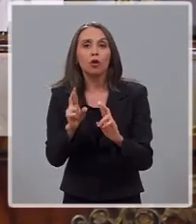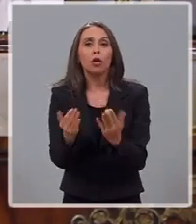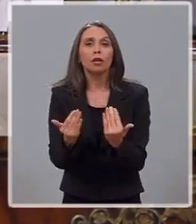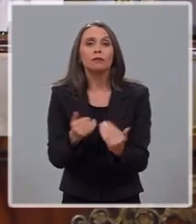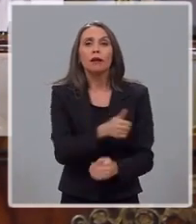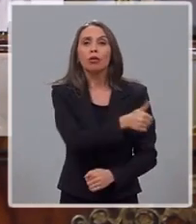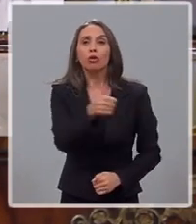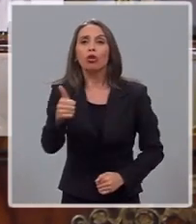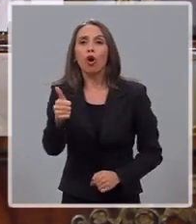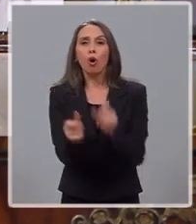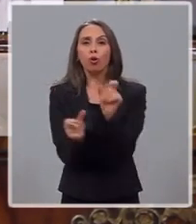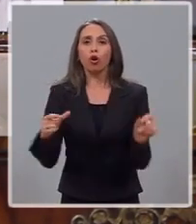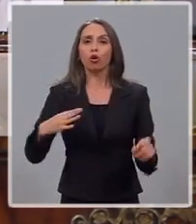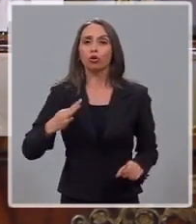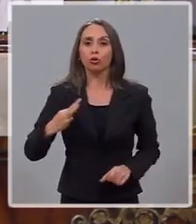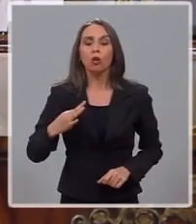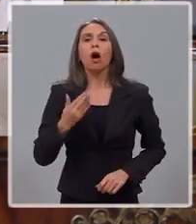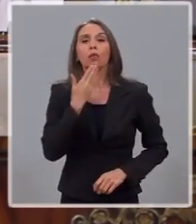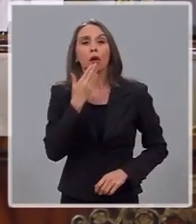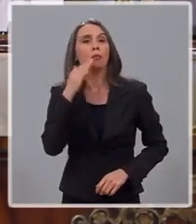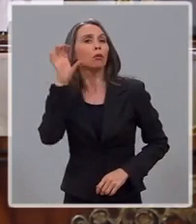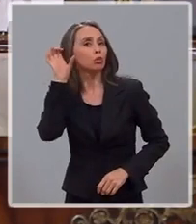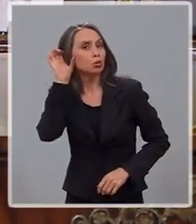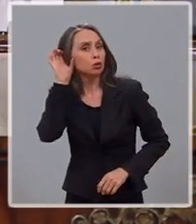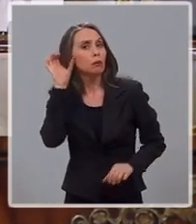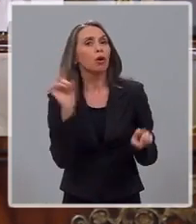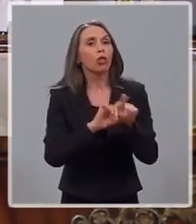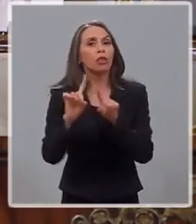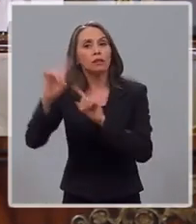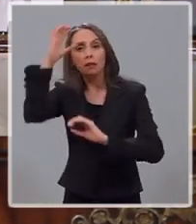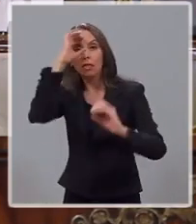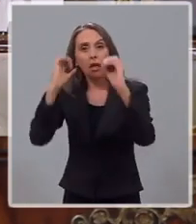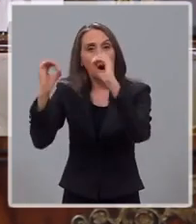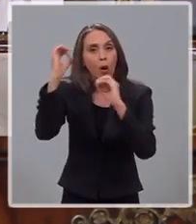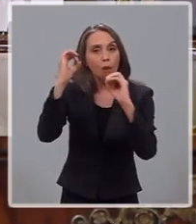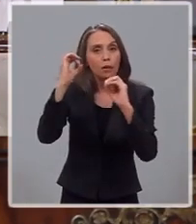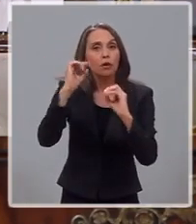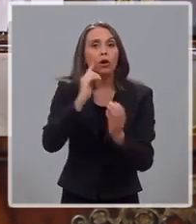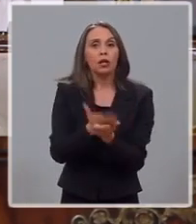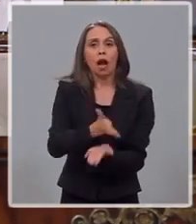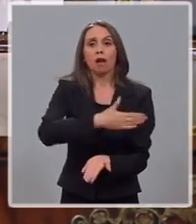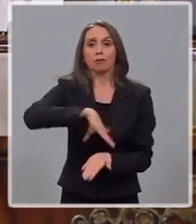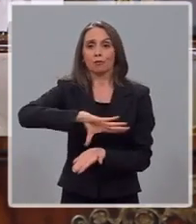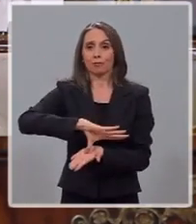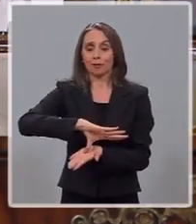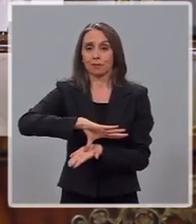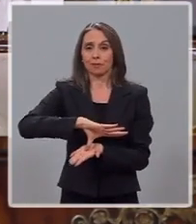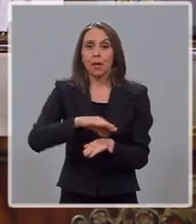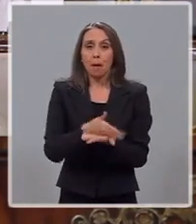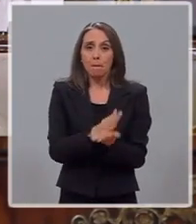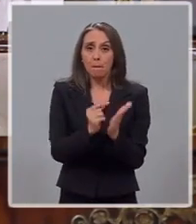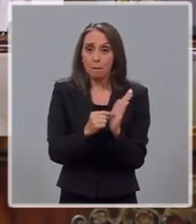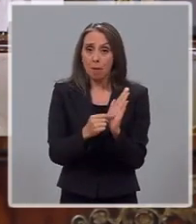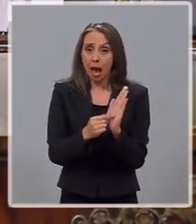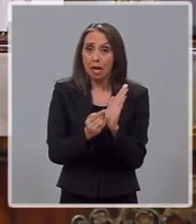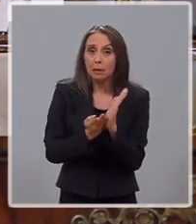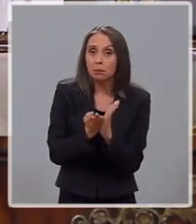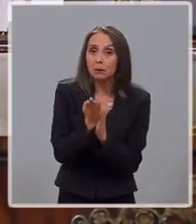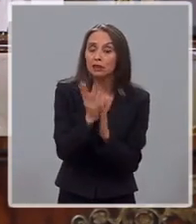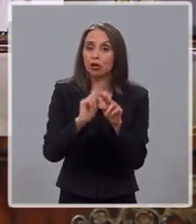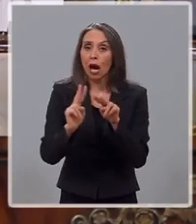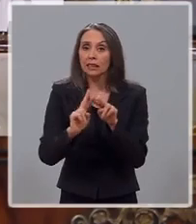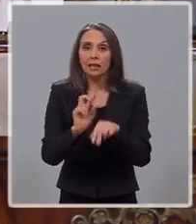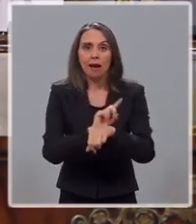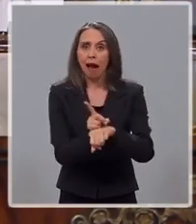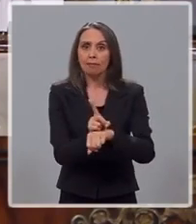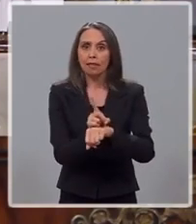ciudadanos y escuchando también las diferentes voces de nuestro país el plan comentó yo comenzó a implementarse